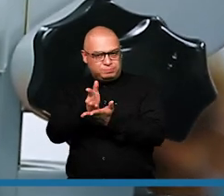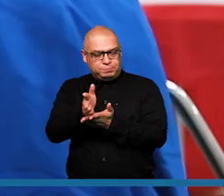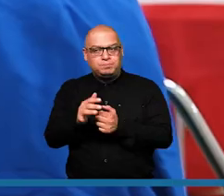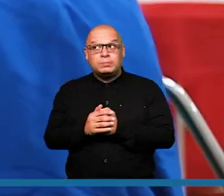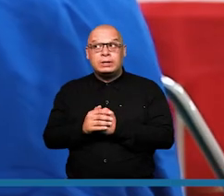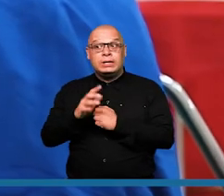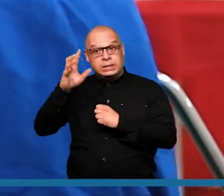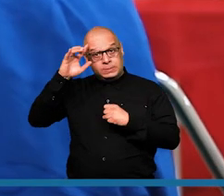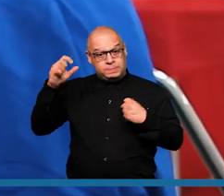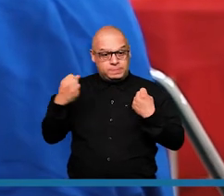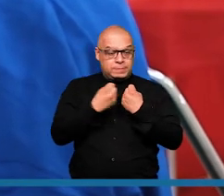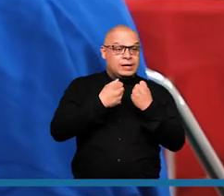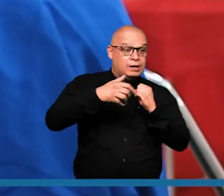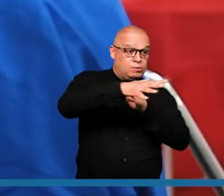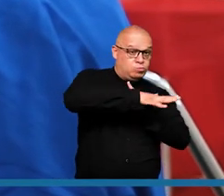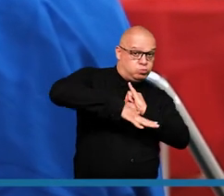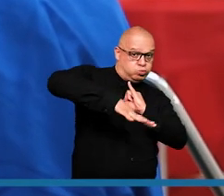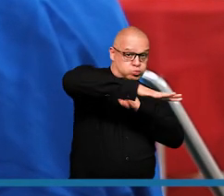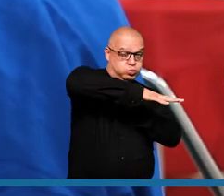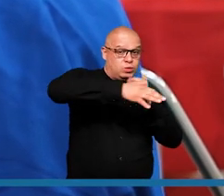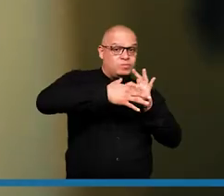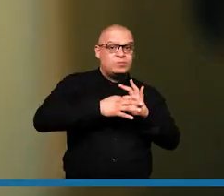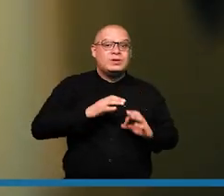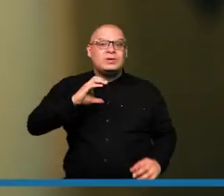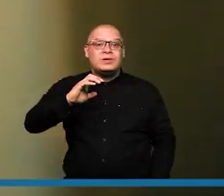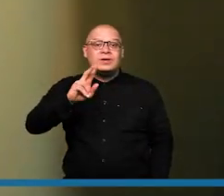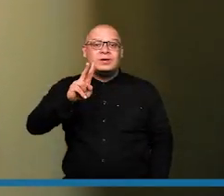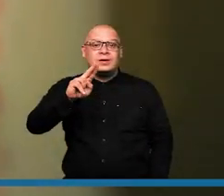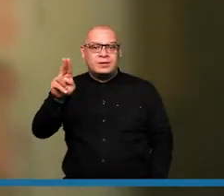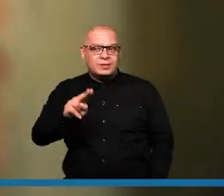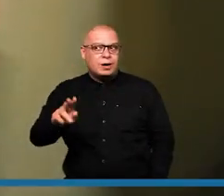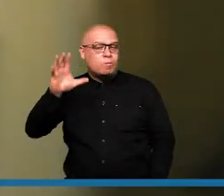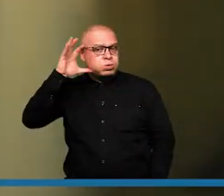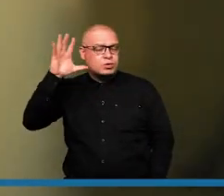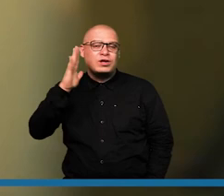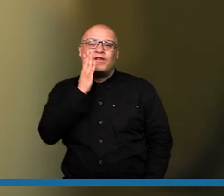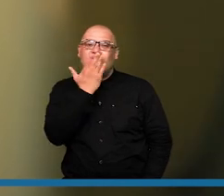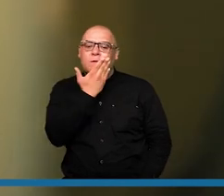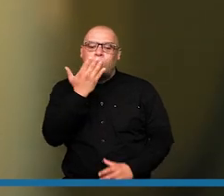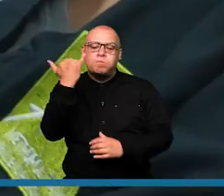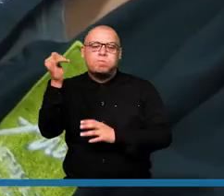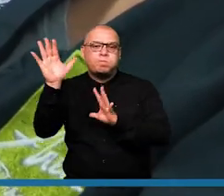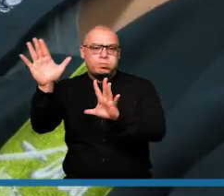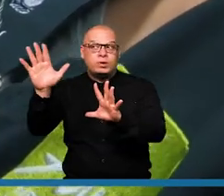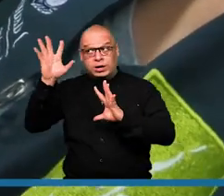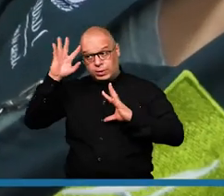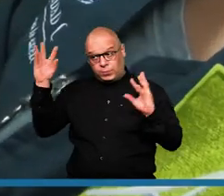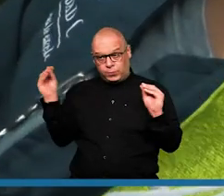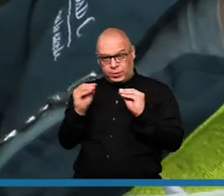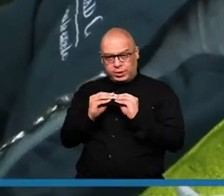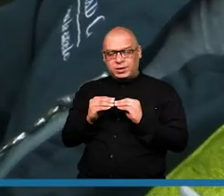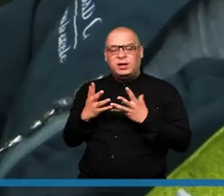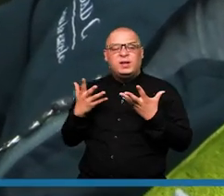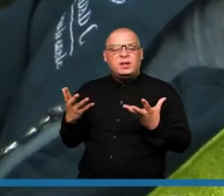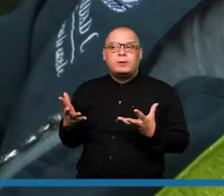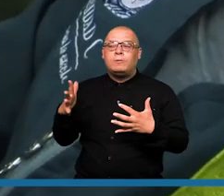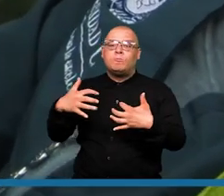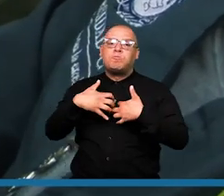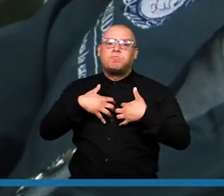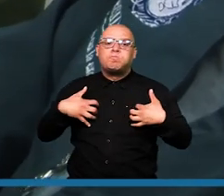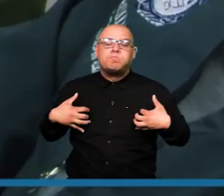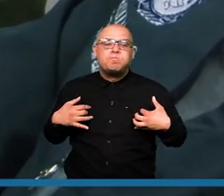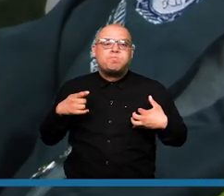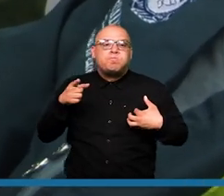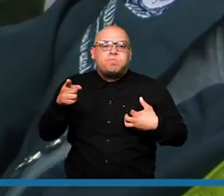la operación del Centro de Atención y Valoración de Fauna Silvestre, un convenio en donde atendemos los animales